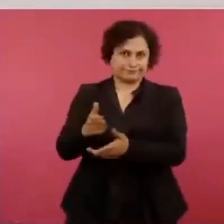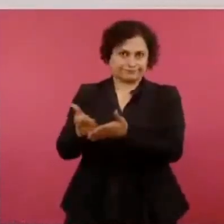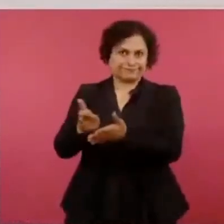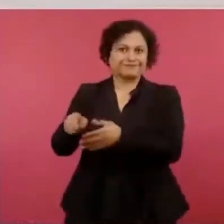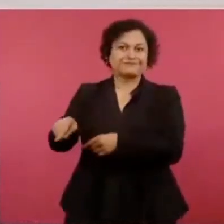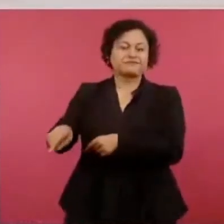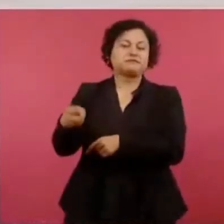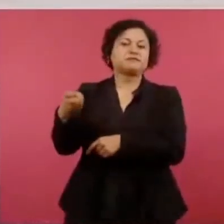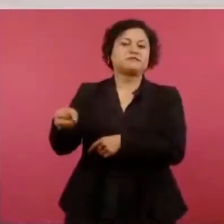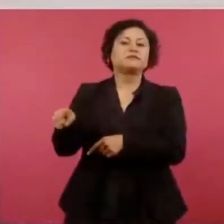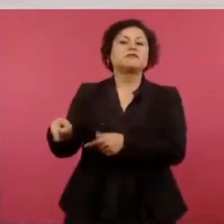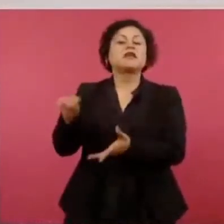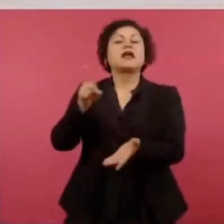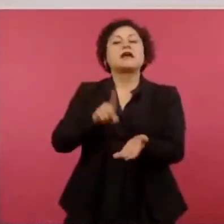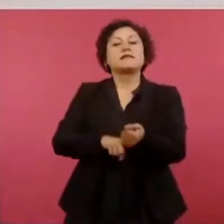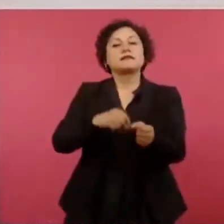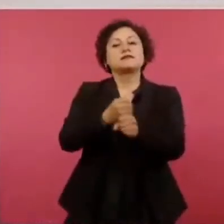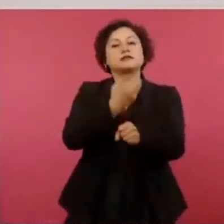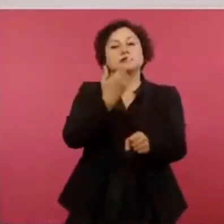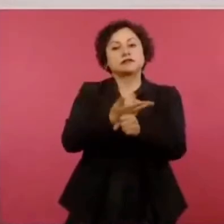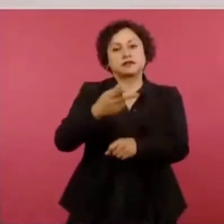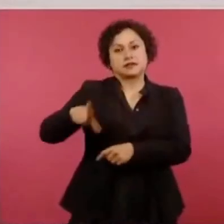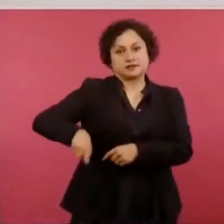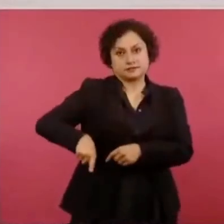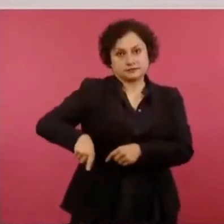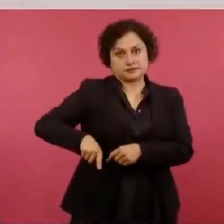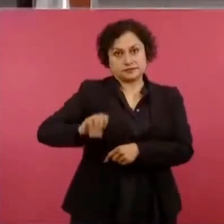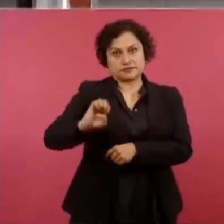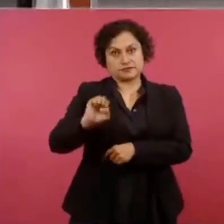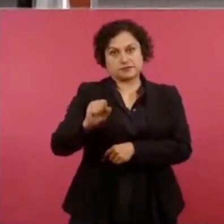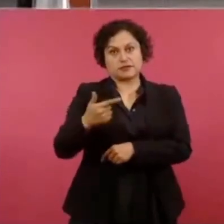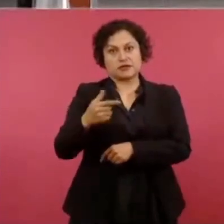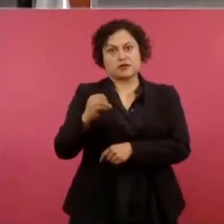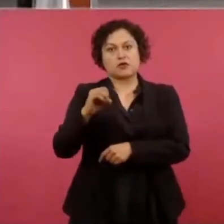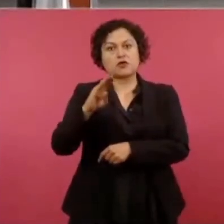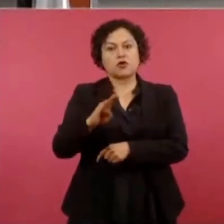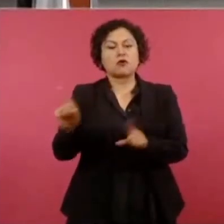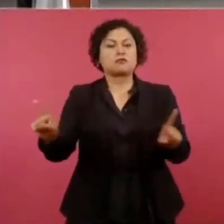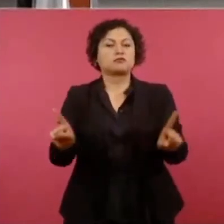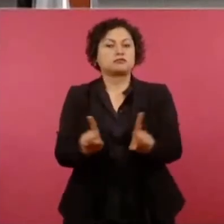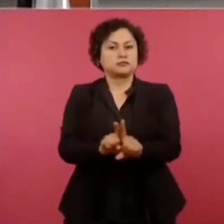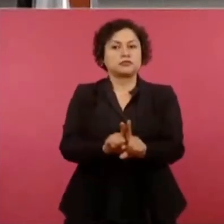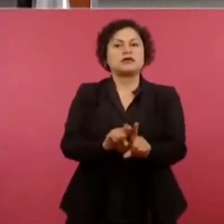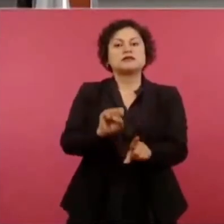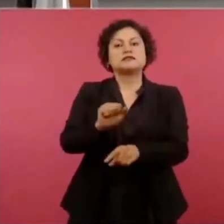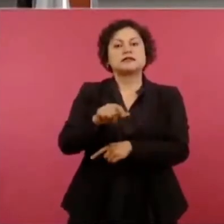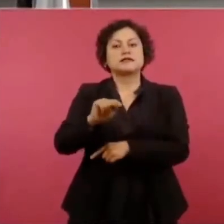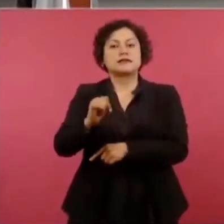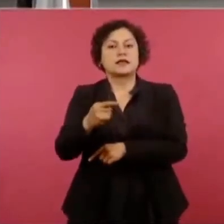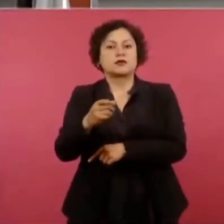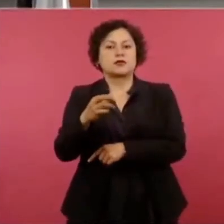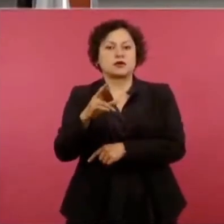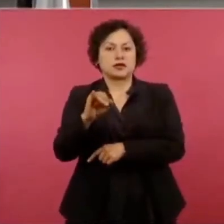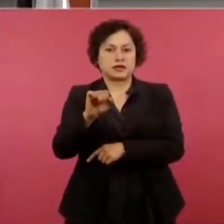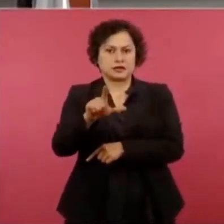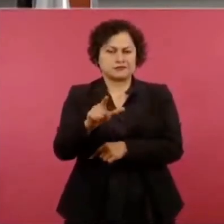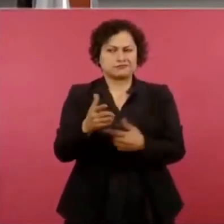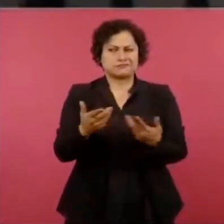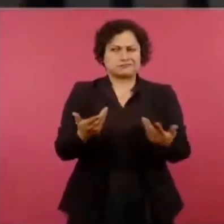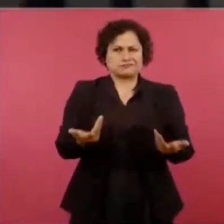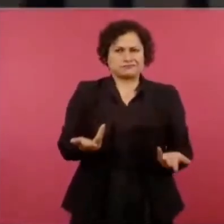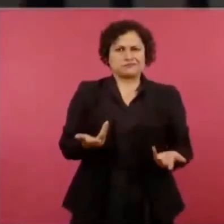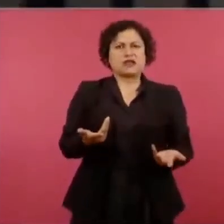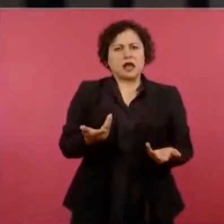Secretaría de Gobernación. Al frente de la SEGOP estaba Santiago Krill. Para nadie es un secreto a estas alturas que Vicente Fox era